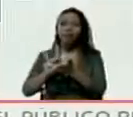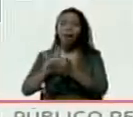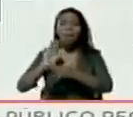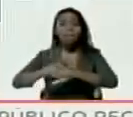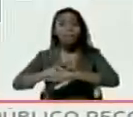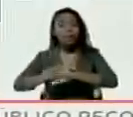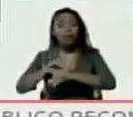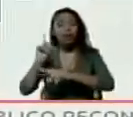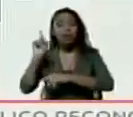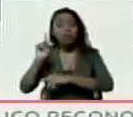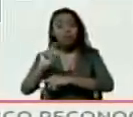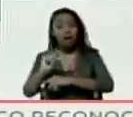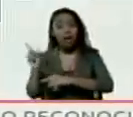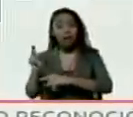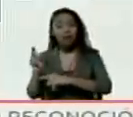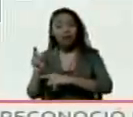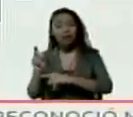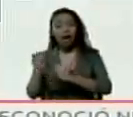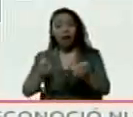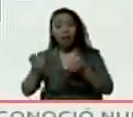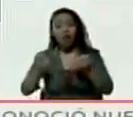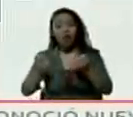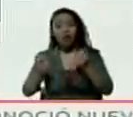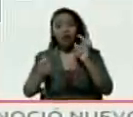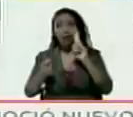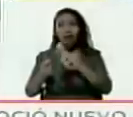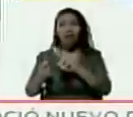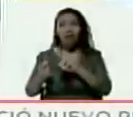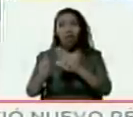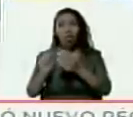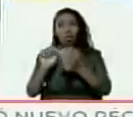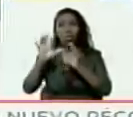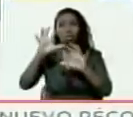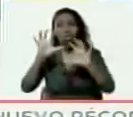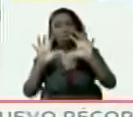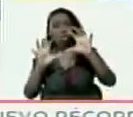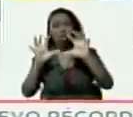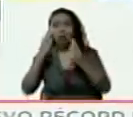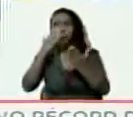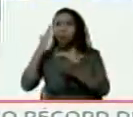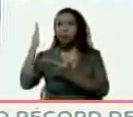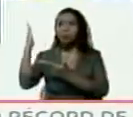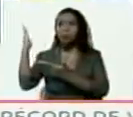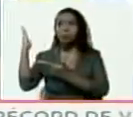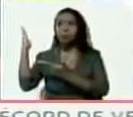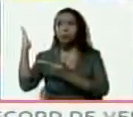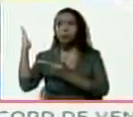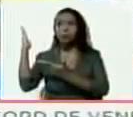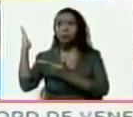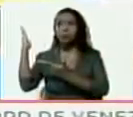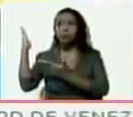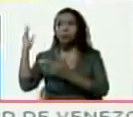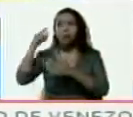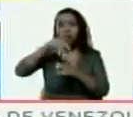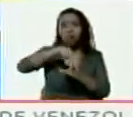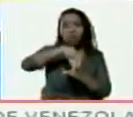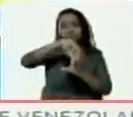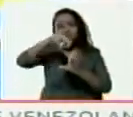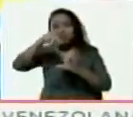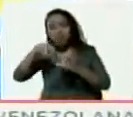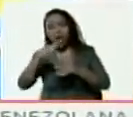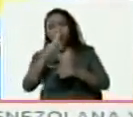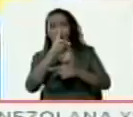en efecto, que esta camioneta Tahoe, que aquí se ve un poco borrosa, de esta camioneta Tahoe se bajan